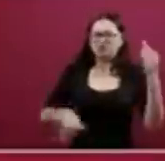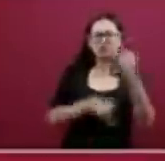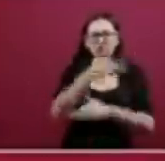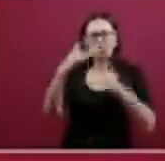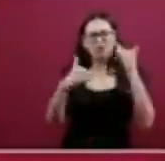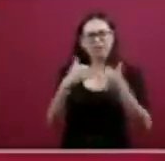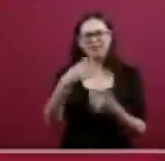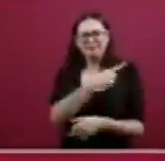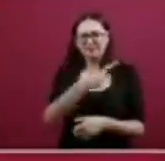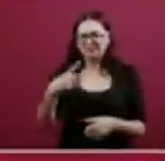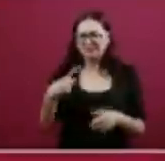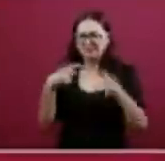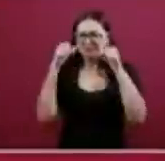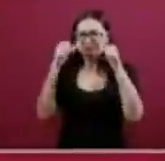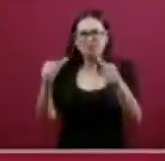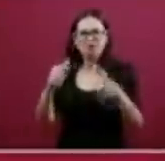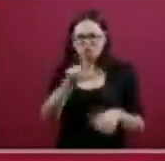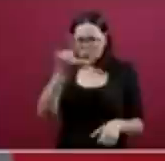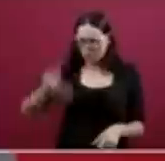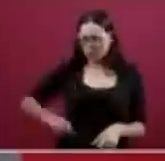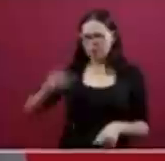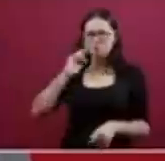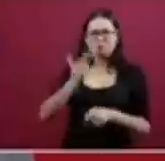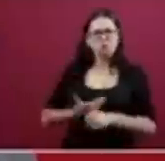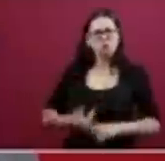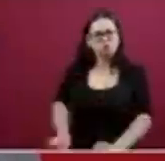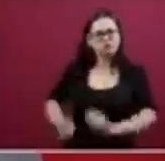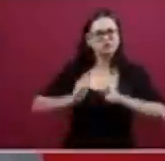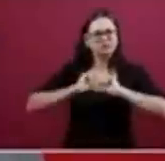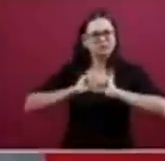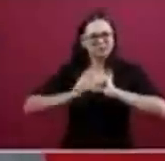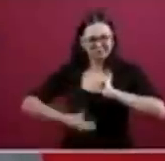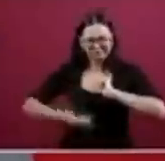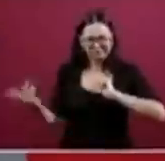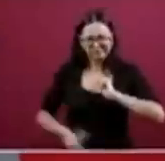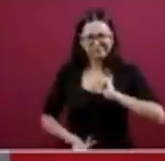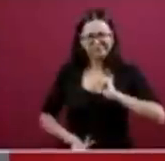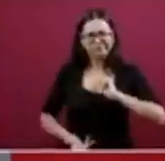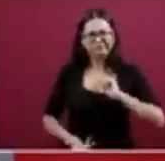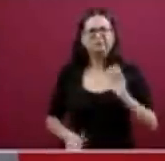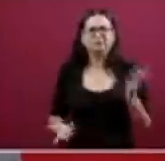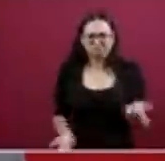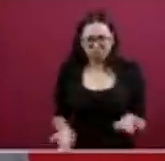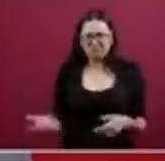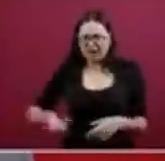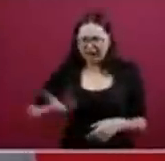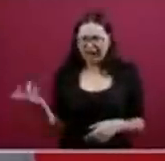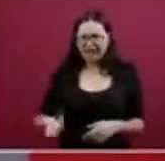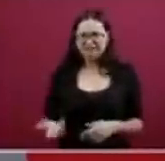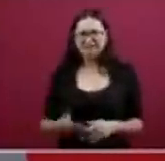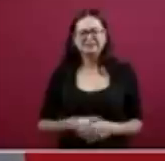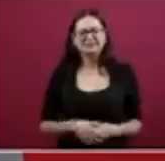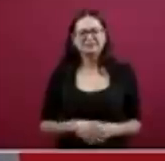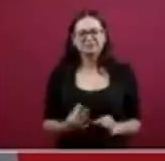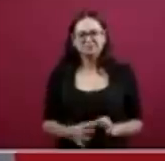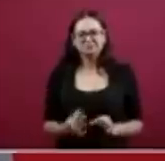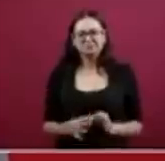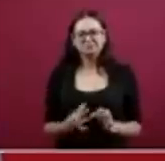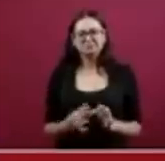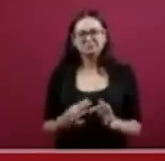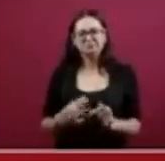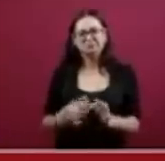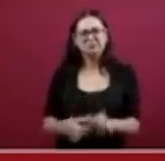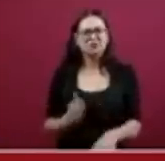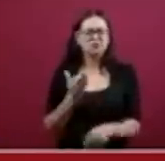Es nuestra responsabilidad hacerlo y se está haciendo. Y la secretaria